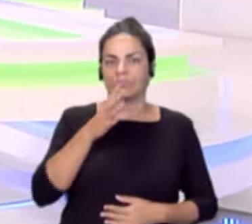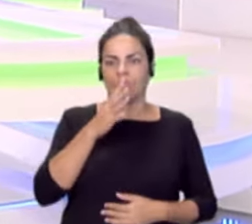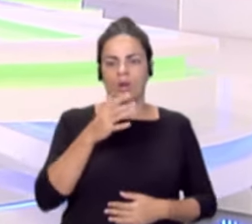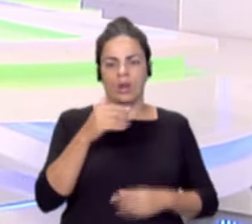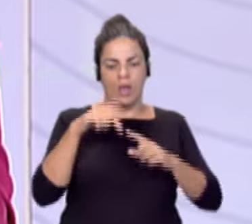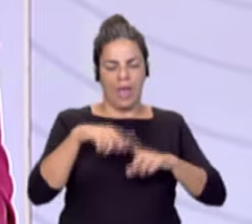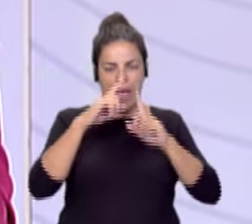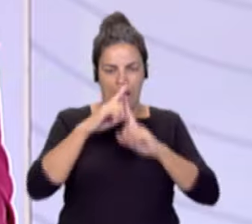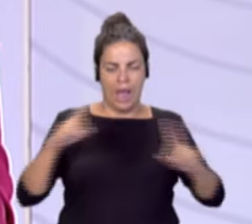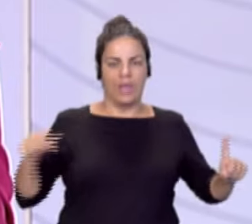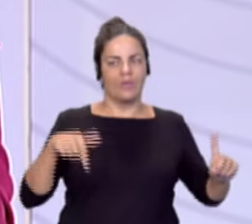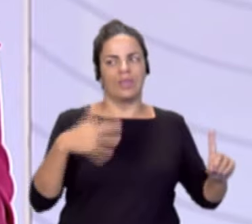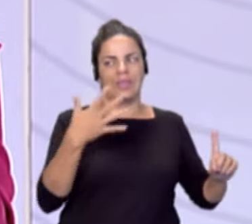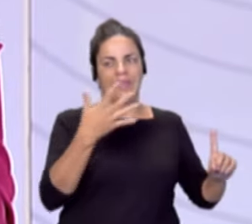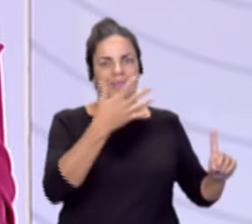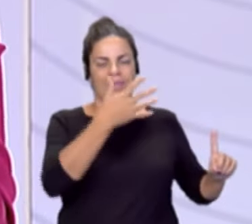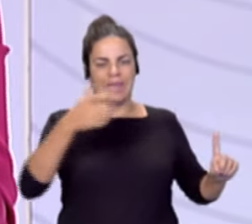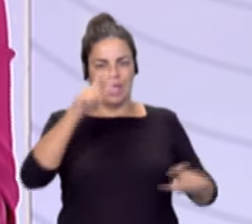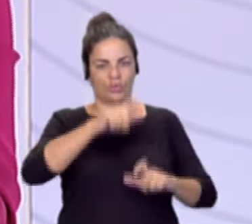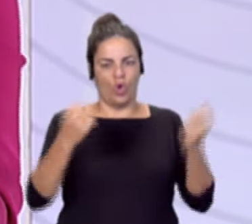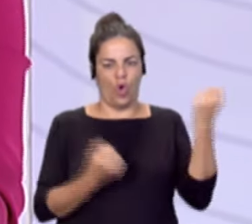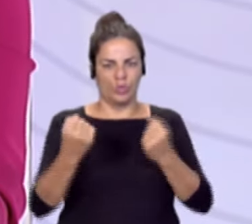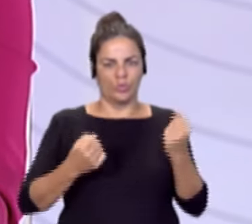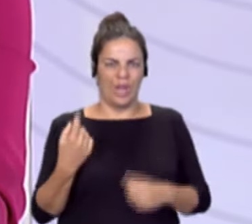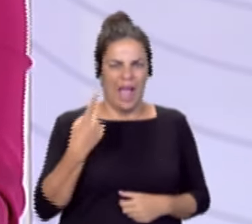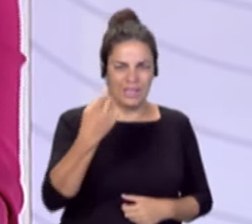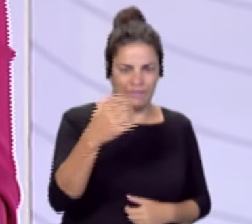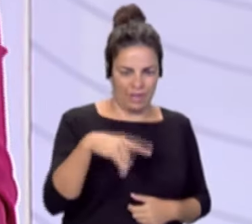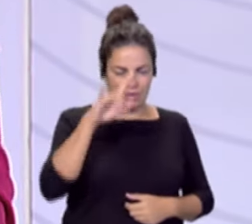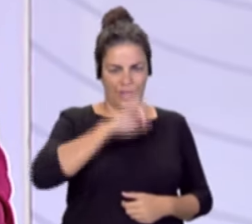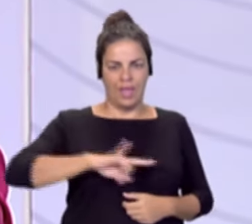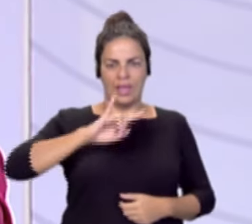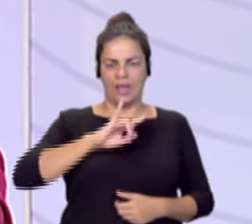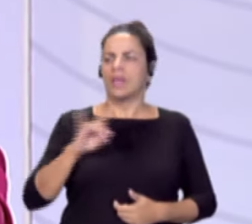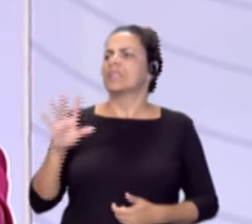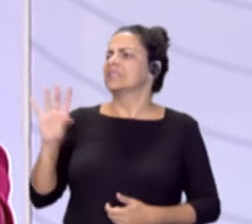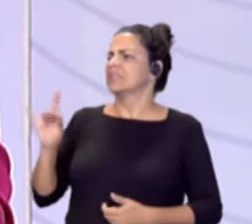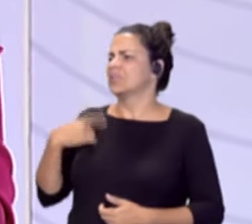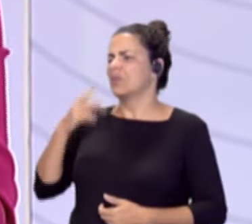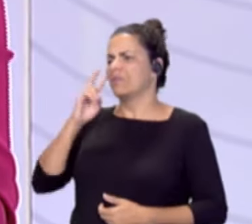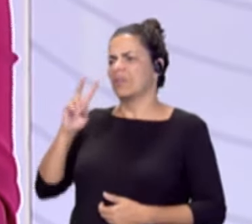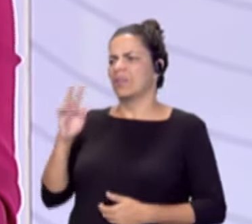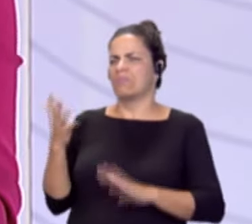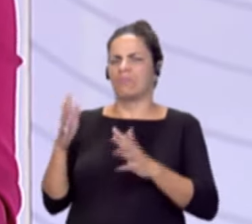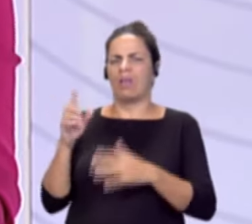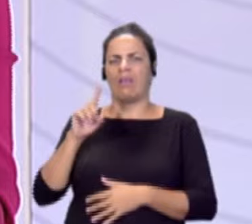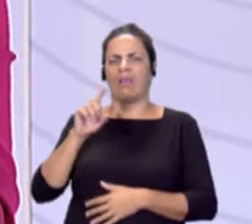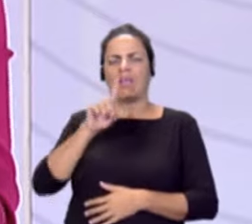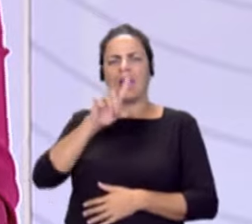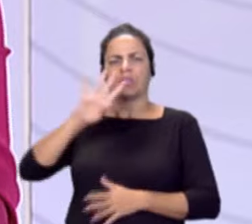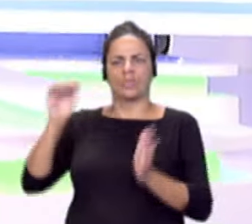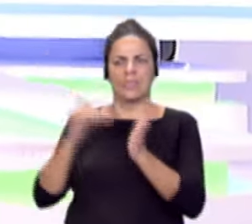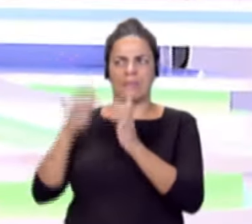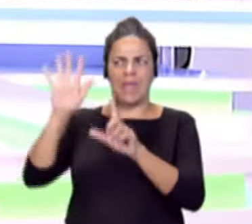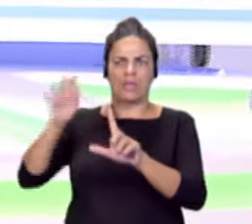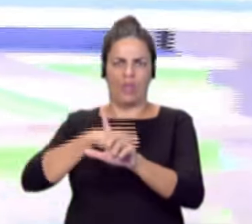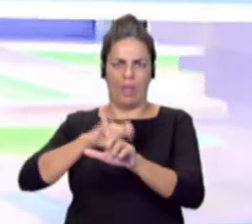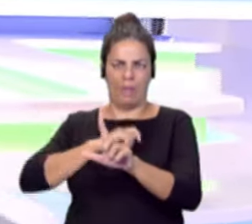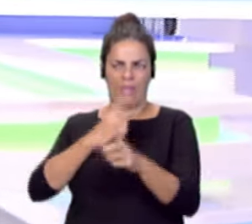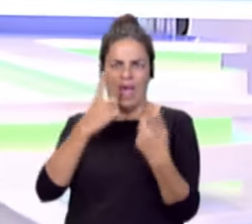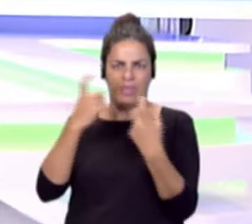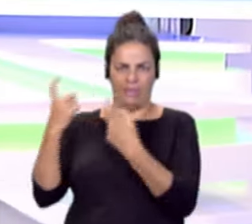aquí en Canarias, o sea, sí, que se necesitan conductores en Canarias. Leí como 14.000, más de 14.000 en todo. Sí, sí,